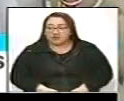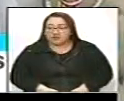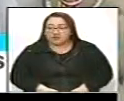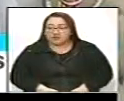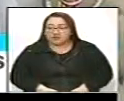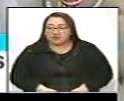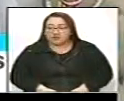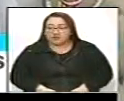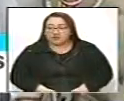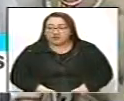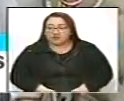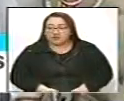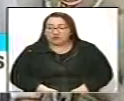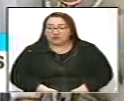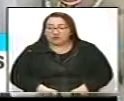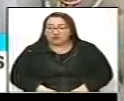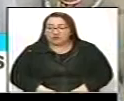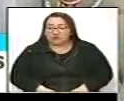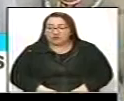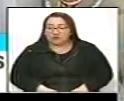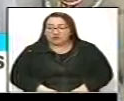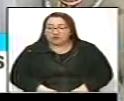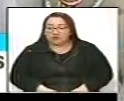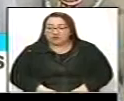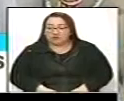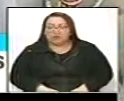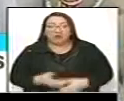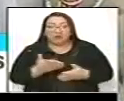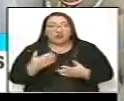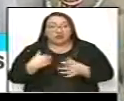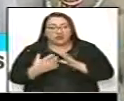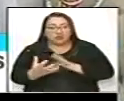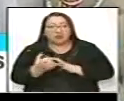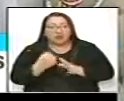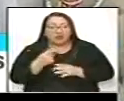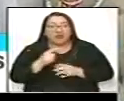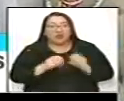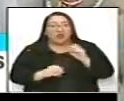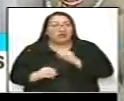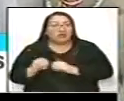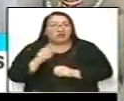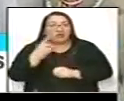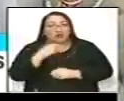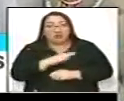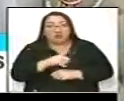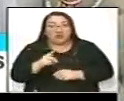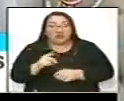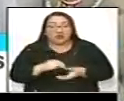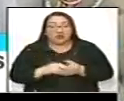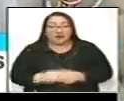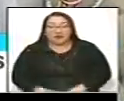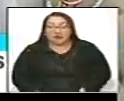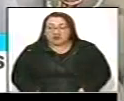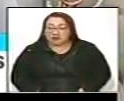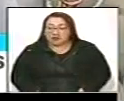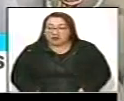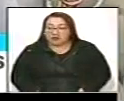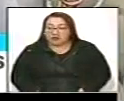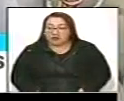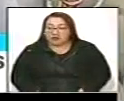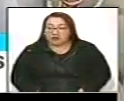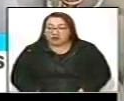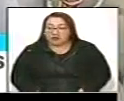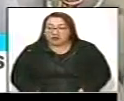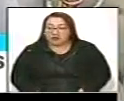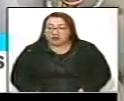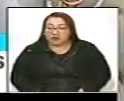Ciertamente que hay una cuestión que yo recojo: la organización para ustedes ha significado una